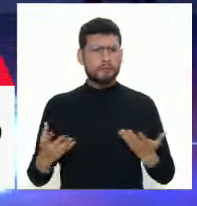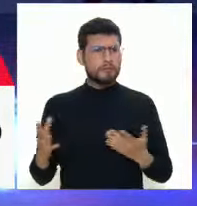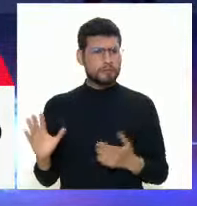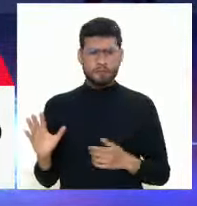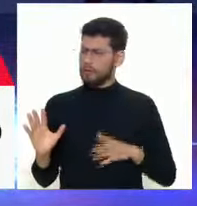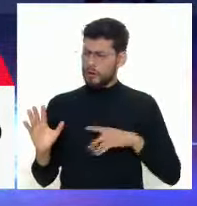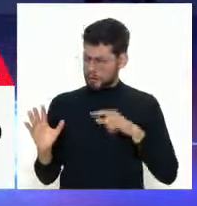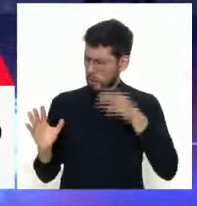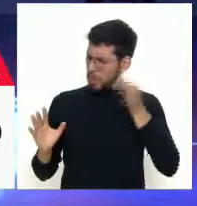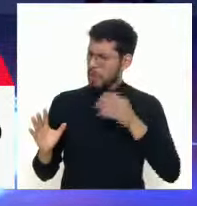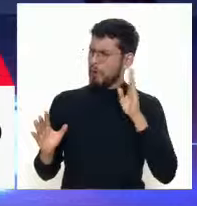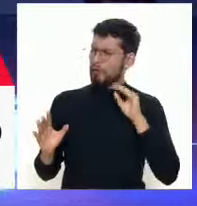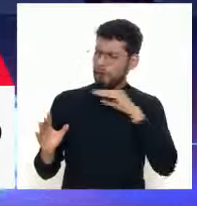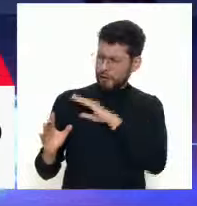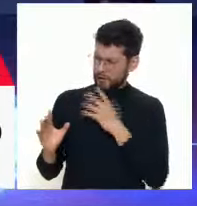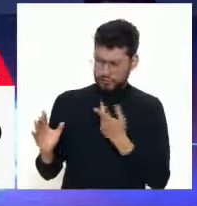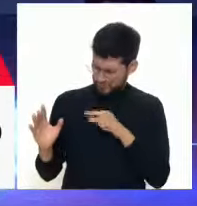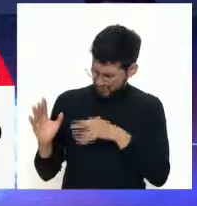¿Cómo que no es de verdad?